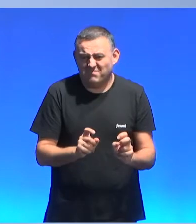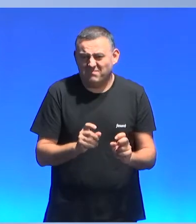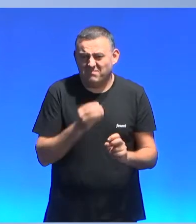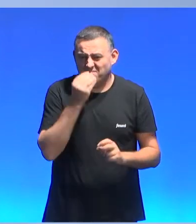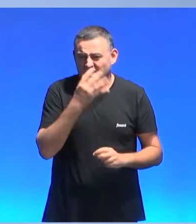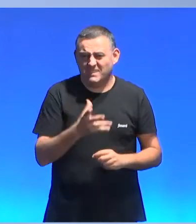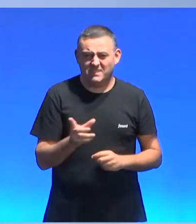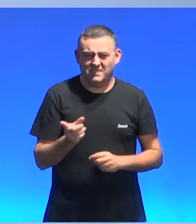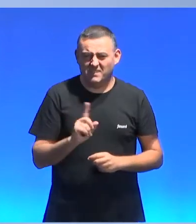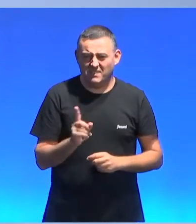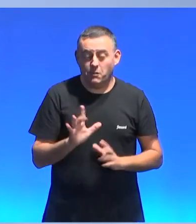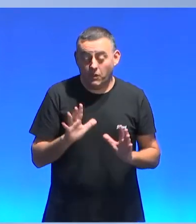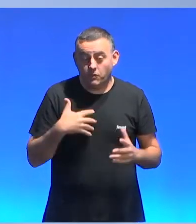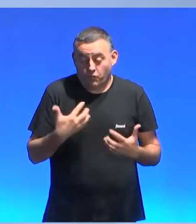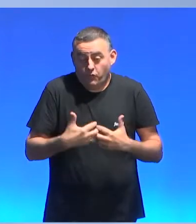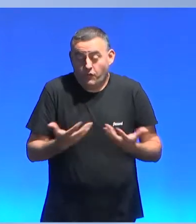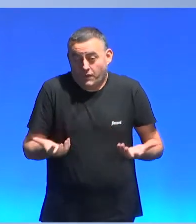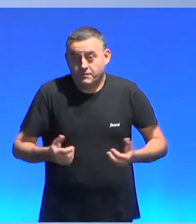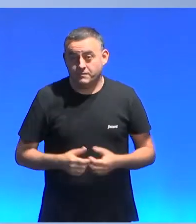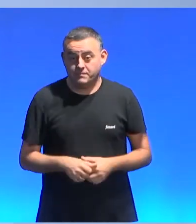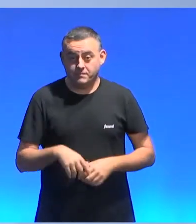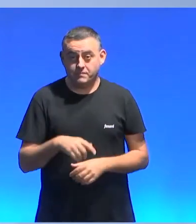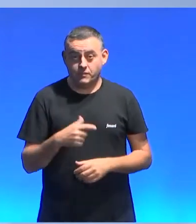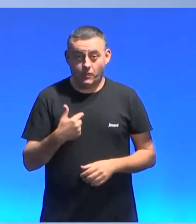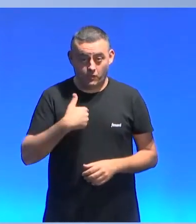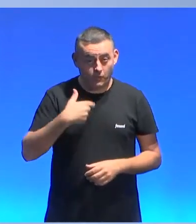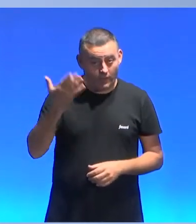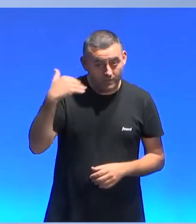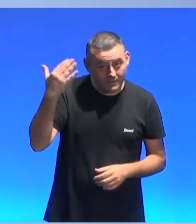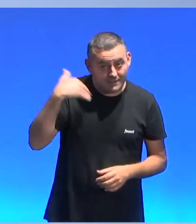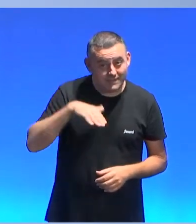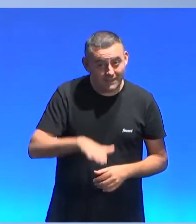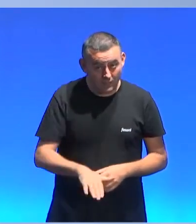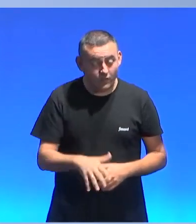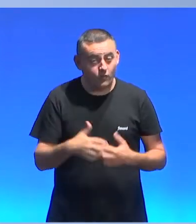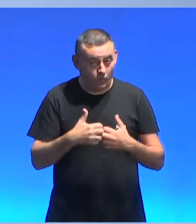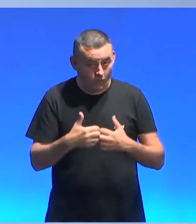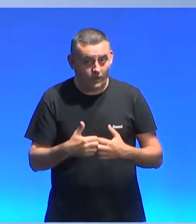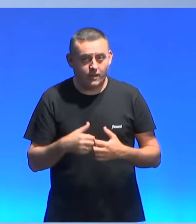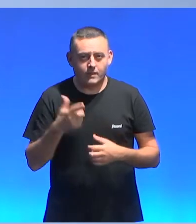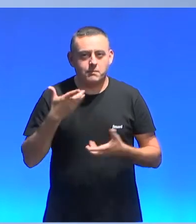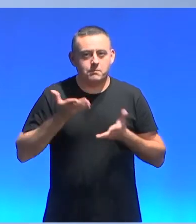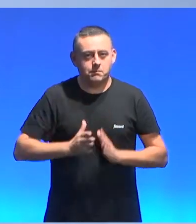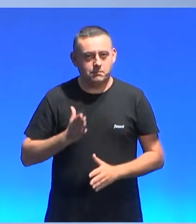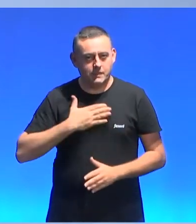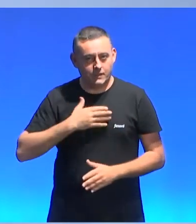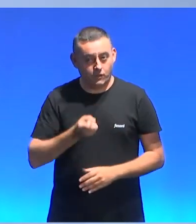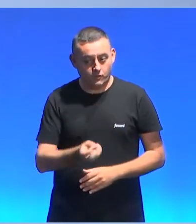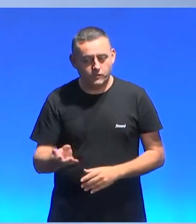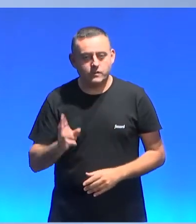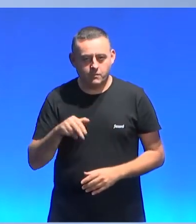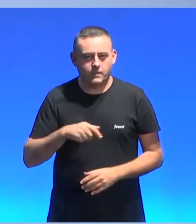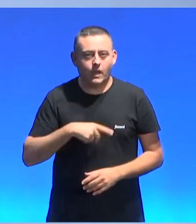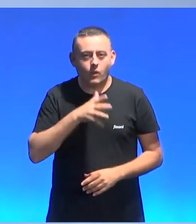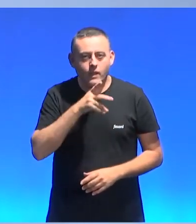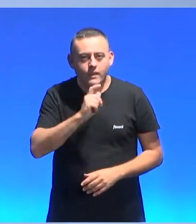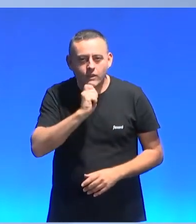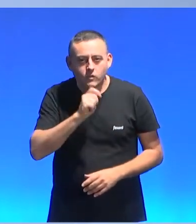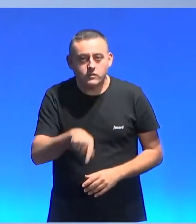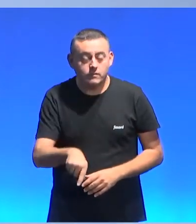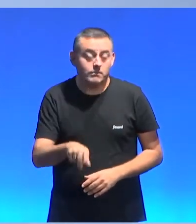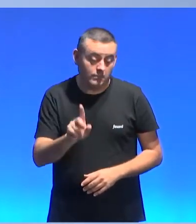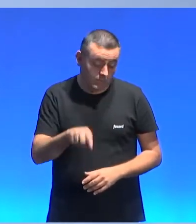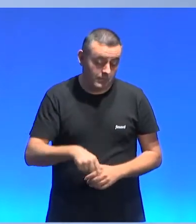hijos, está funcionando por mis nietos. Se ve que, no digo que siempre es así, lo digo, pero es una